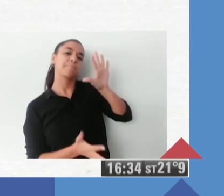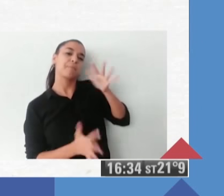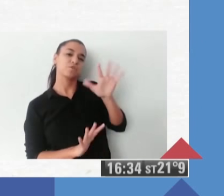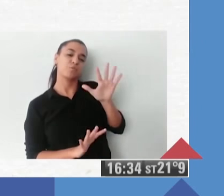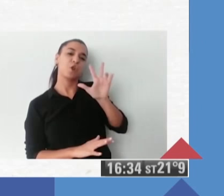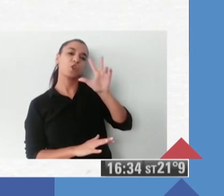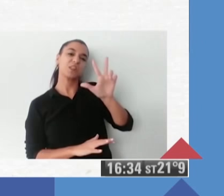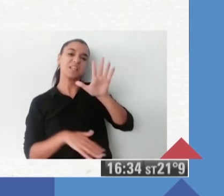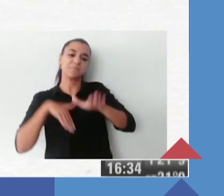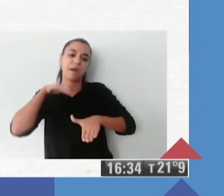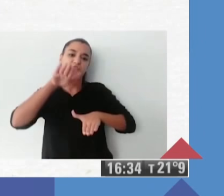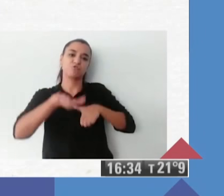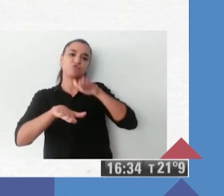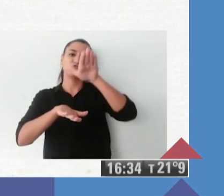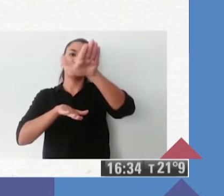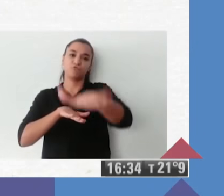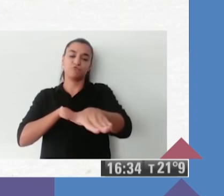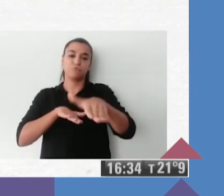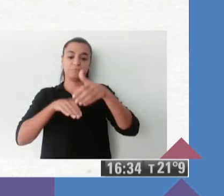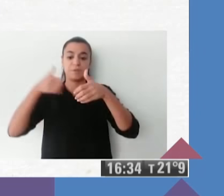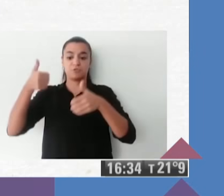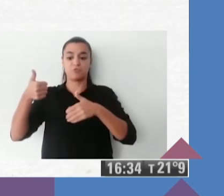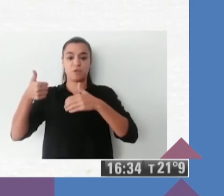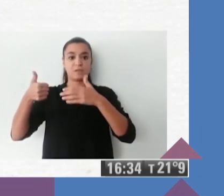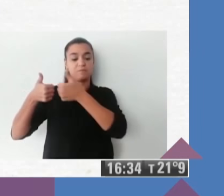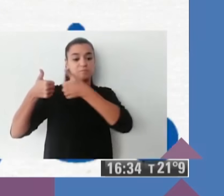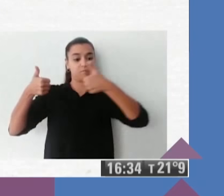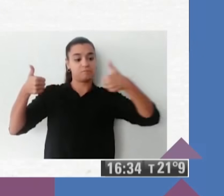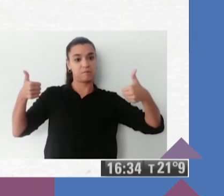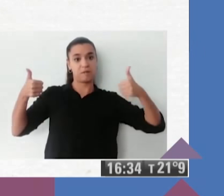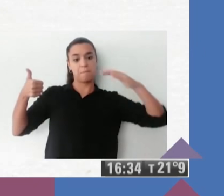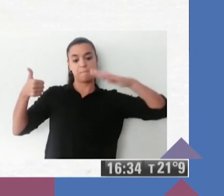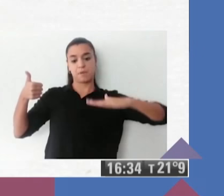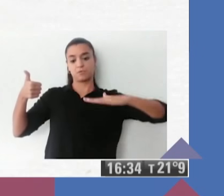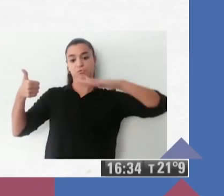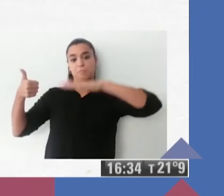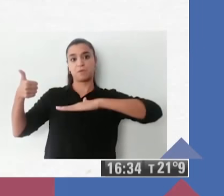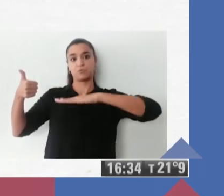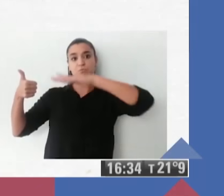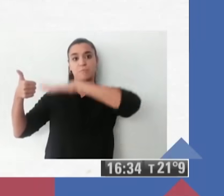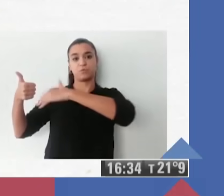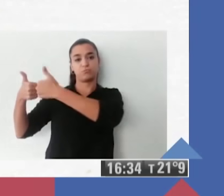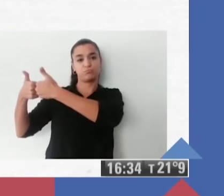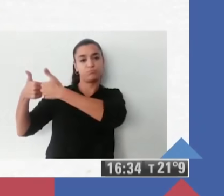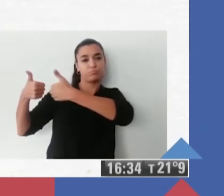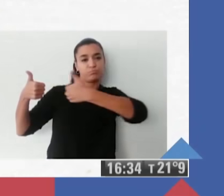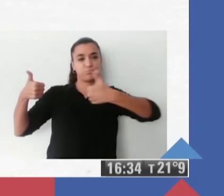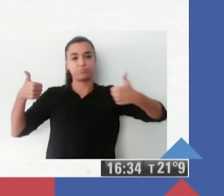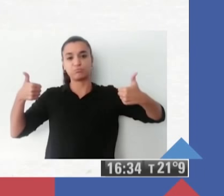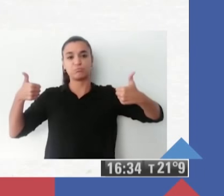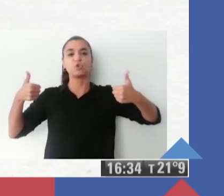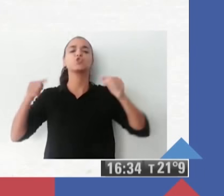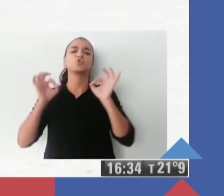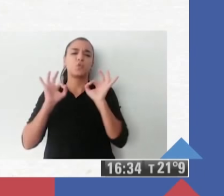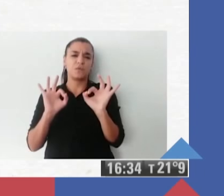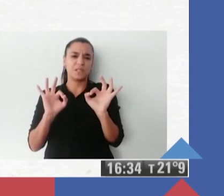serían 3 pasos largos entre vos y la persona que pueda estar infectada. 1.5 metros es